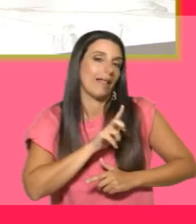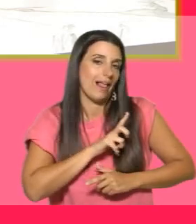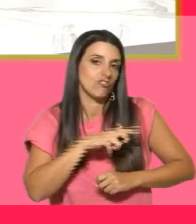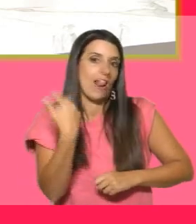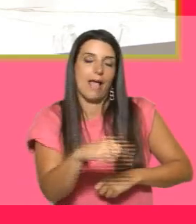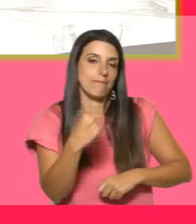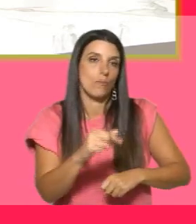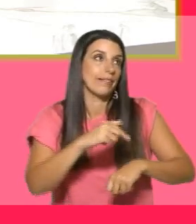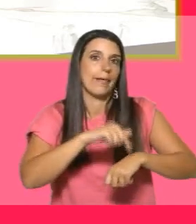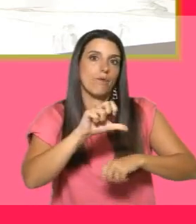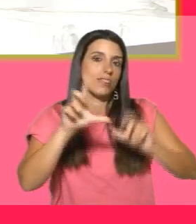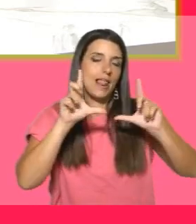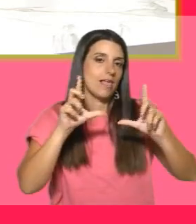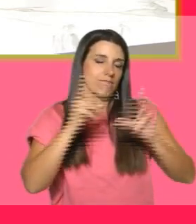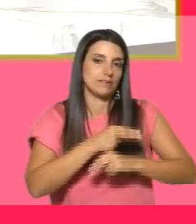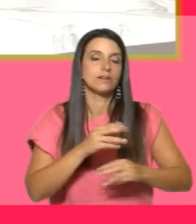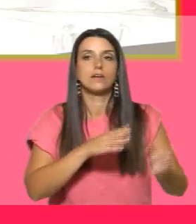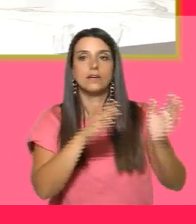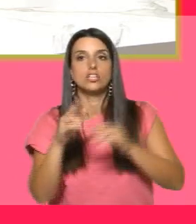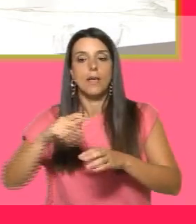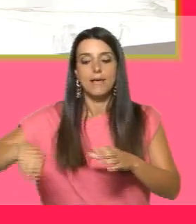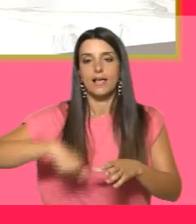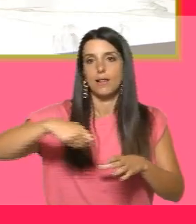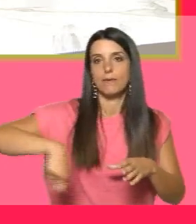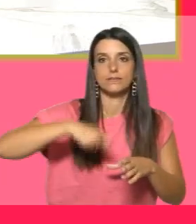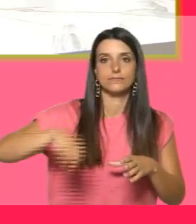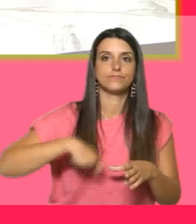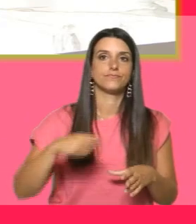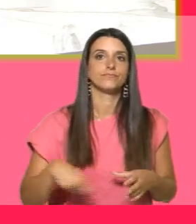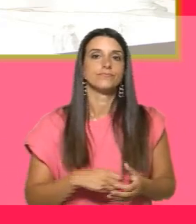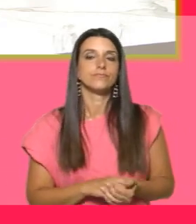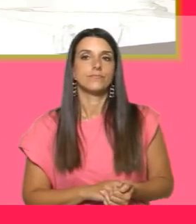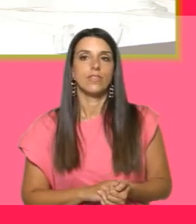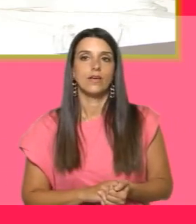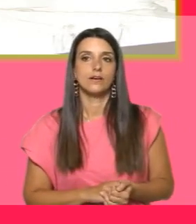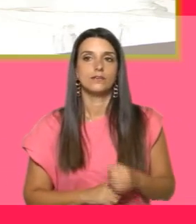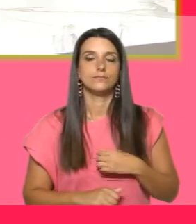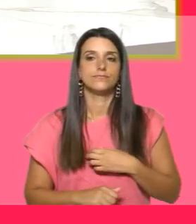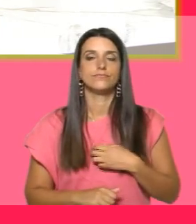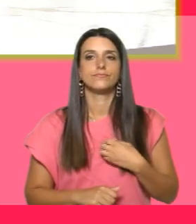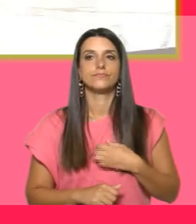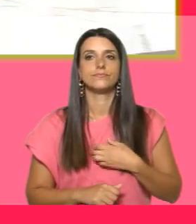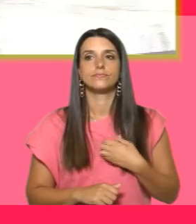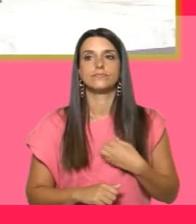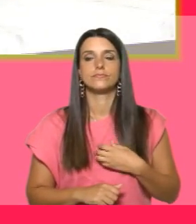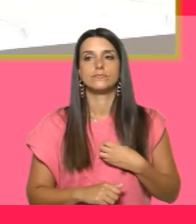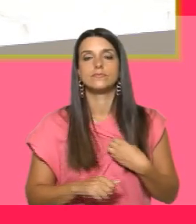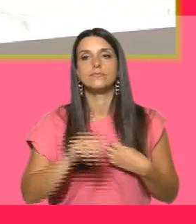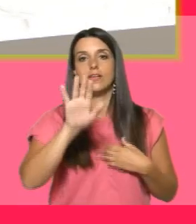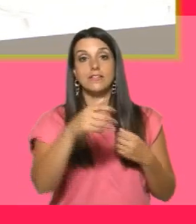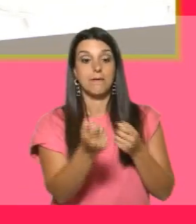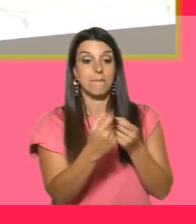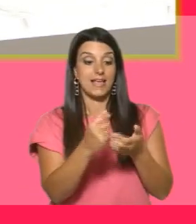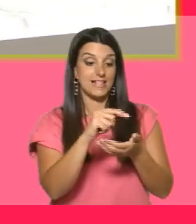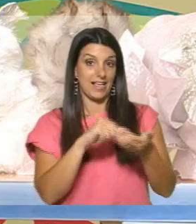nada. ¿Ah? Lo vas a mezclar así. Ahí vamos. A ver si tengo por acá. Perfecto. Mira, van llegando